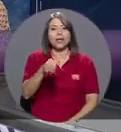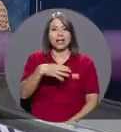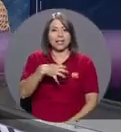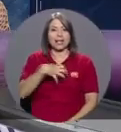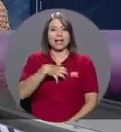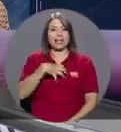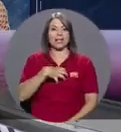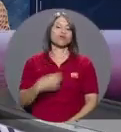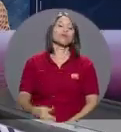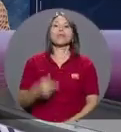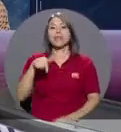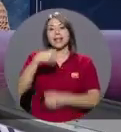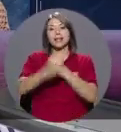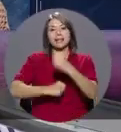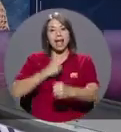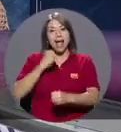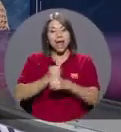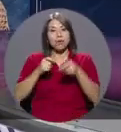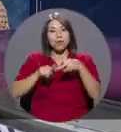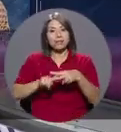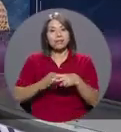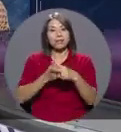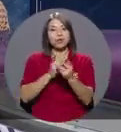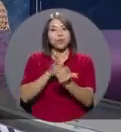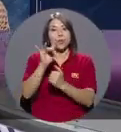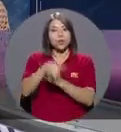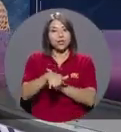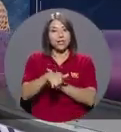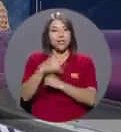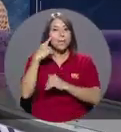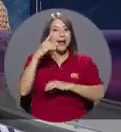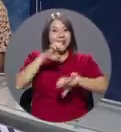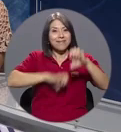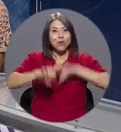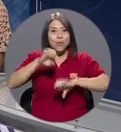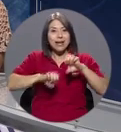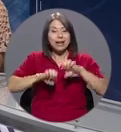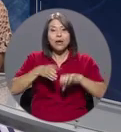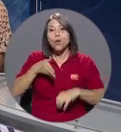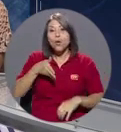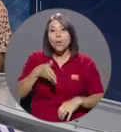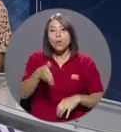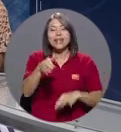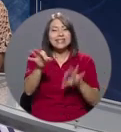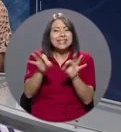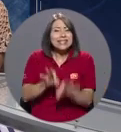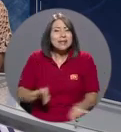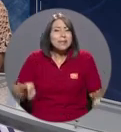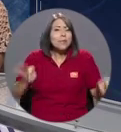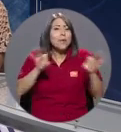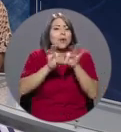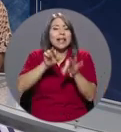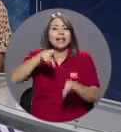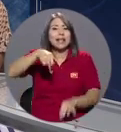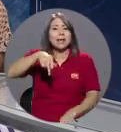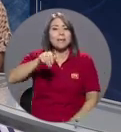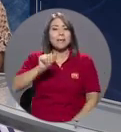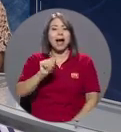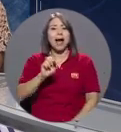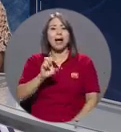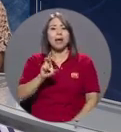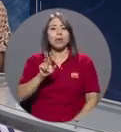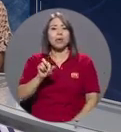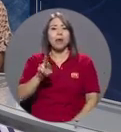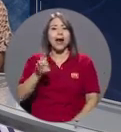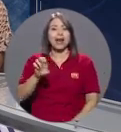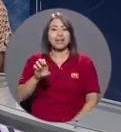nativos. También este año empezamos con un proyecto para evaluar un pez que es de gran importancia en la zona del Pacuare, que se llama